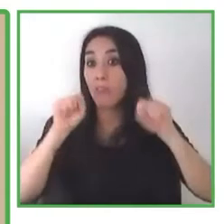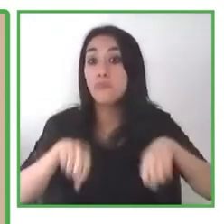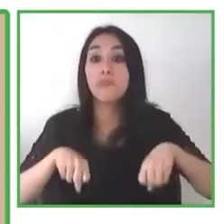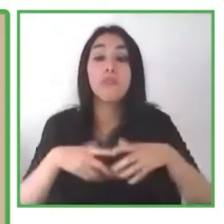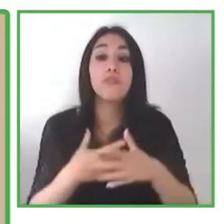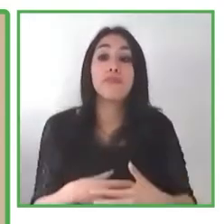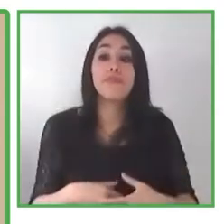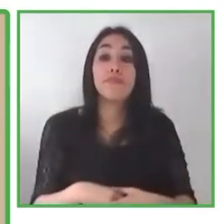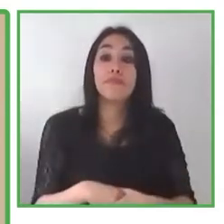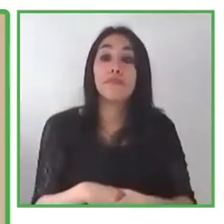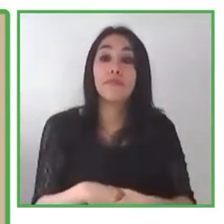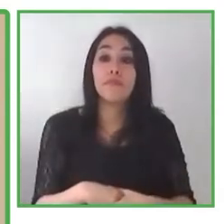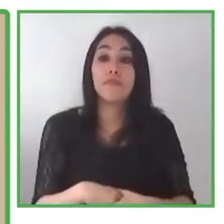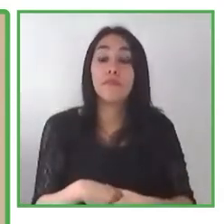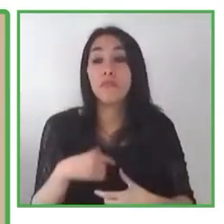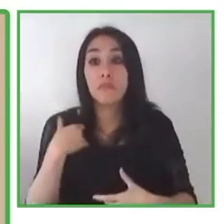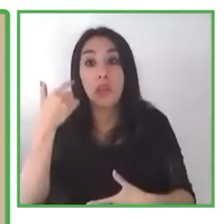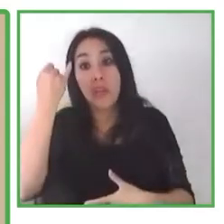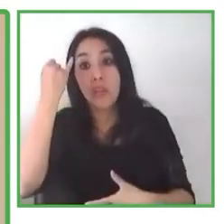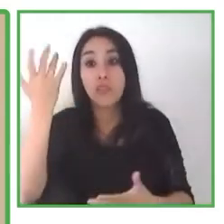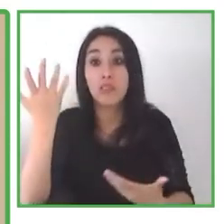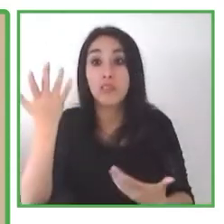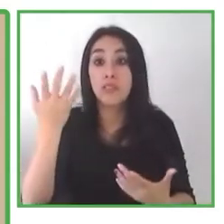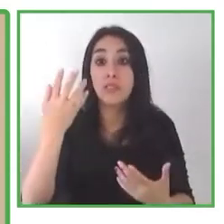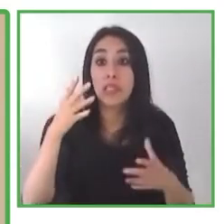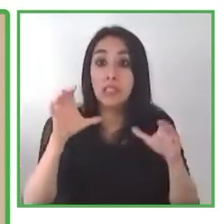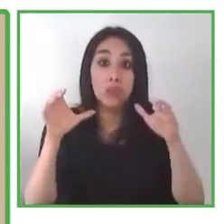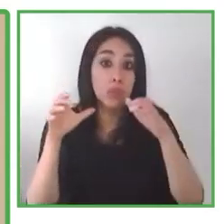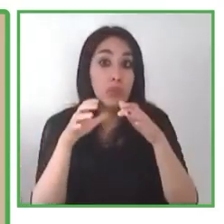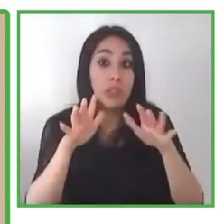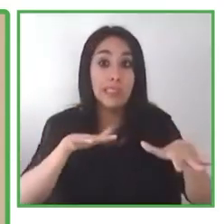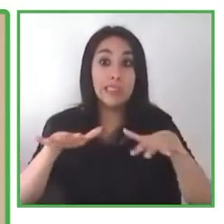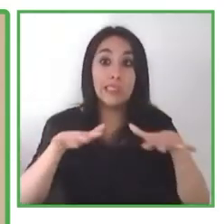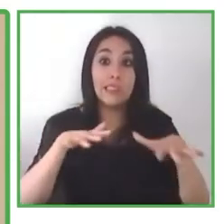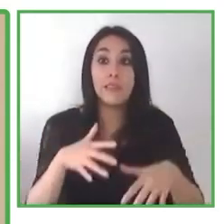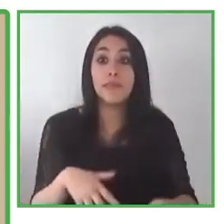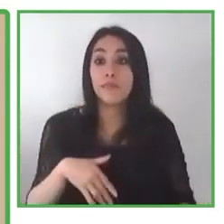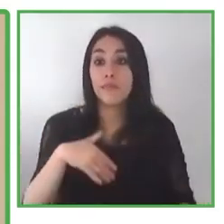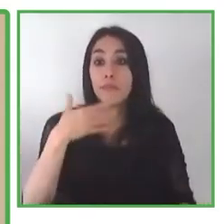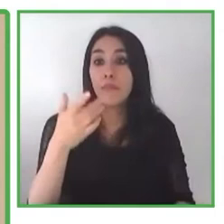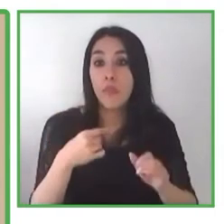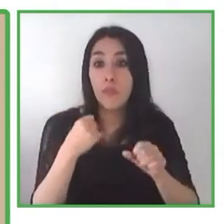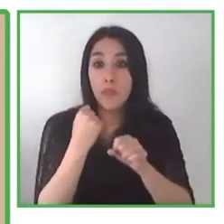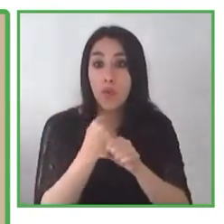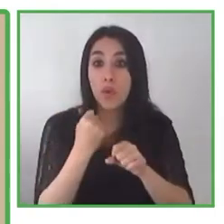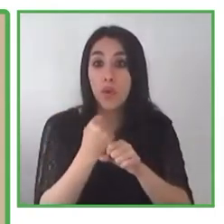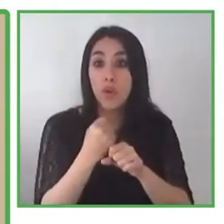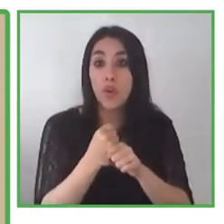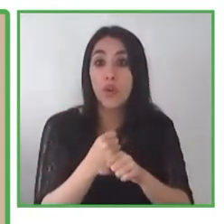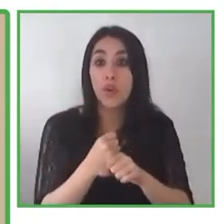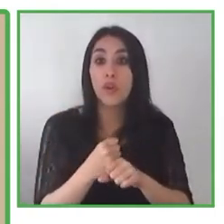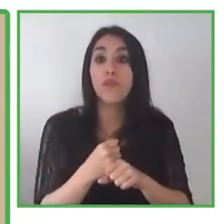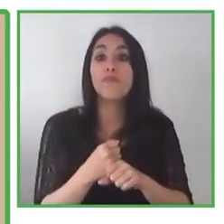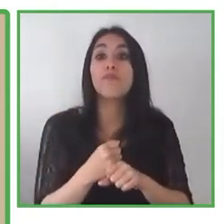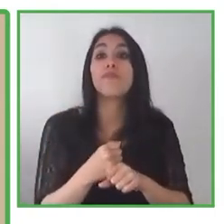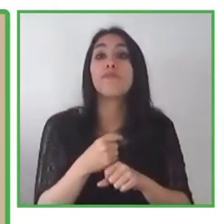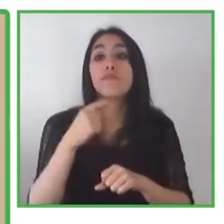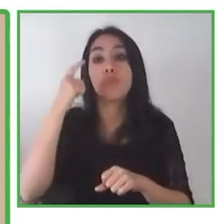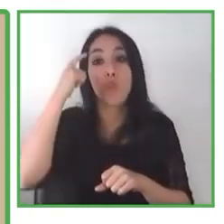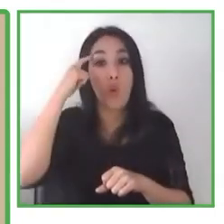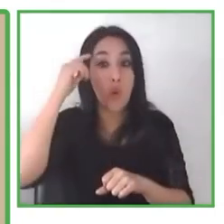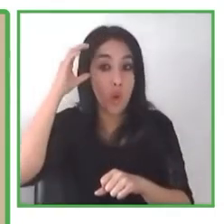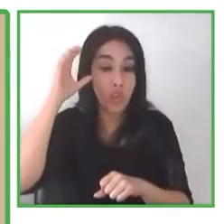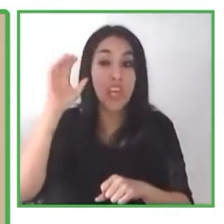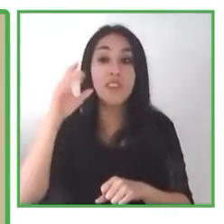para que ellas puedan participar en el mercado laboral, como por ejemplo crear conciencia de